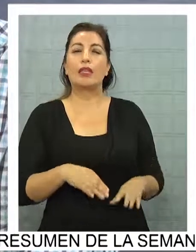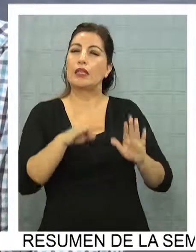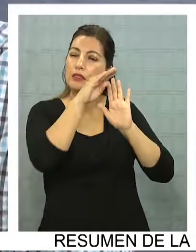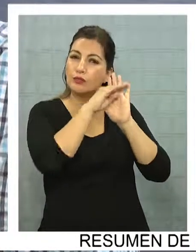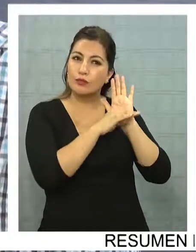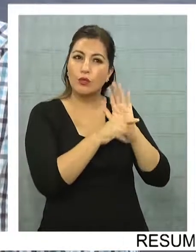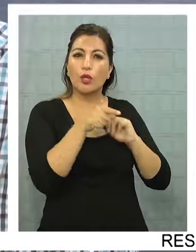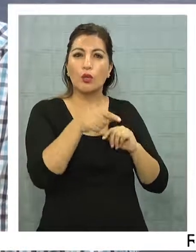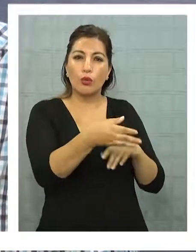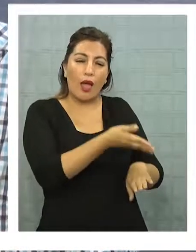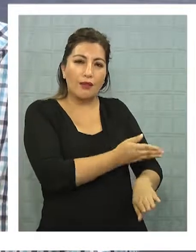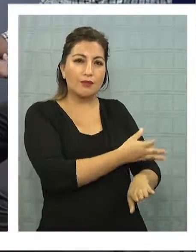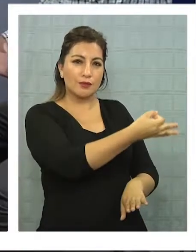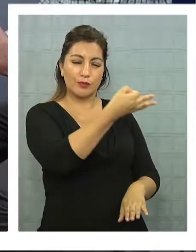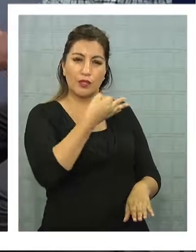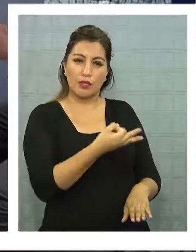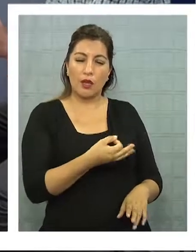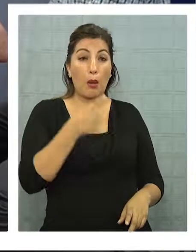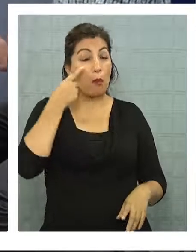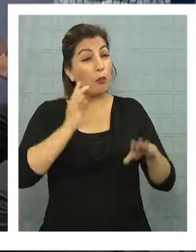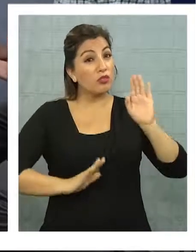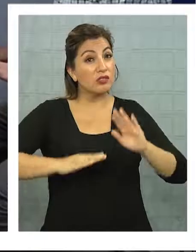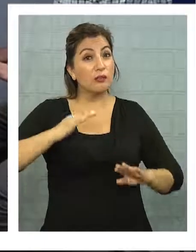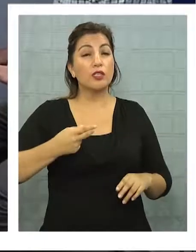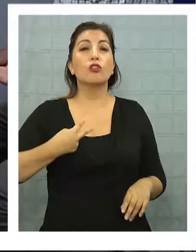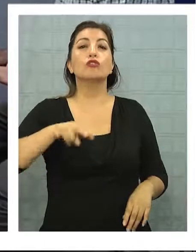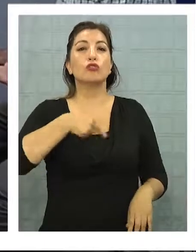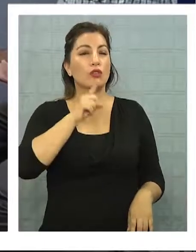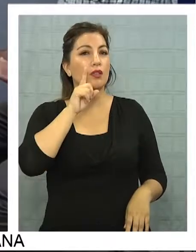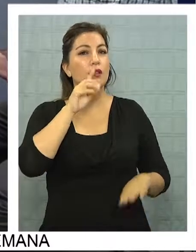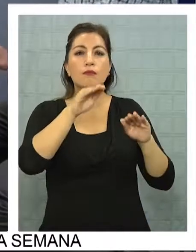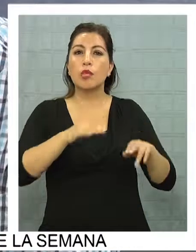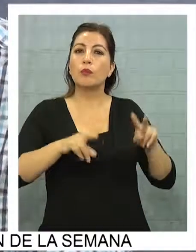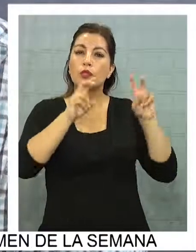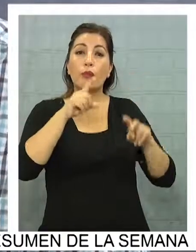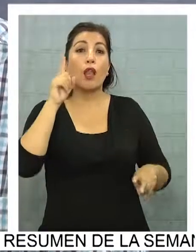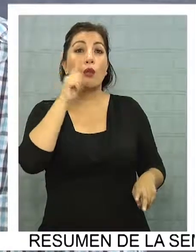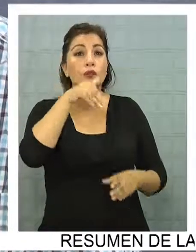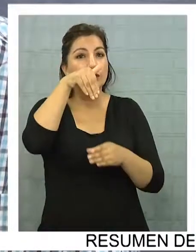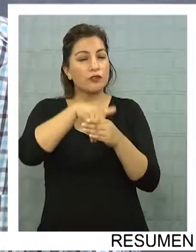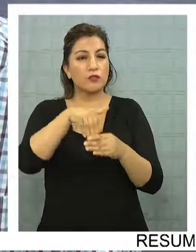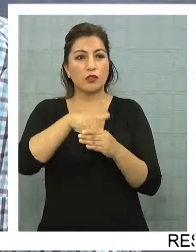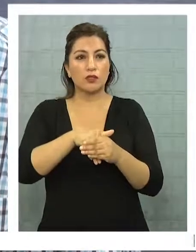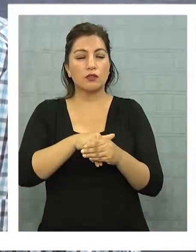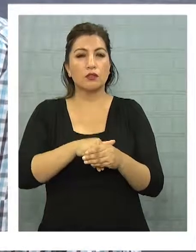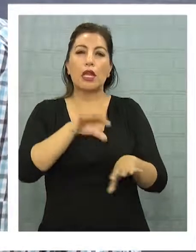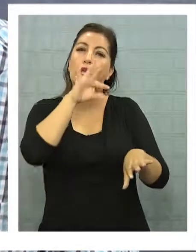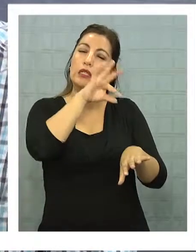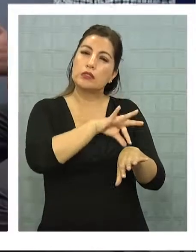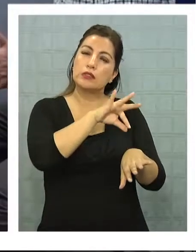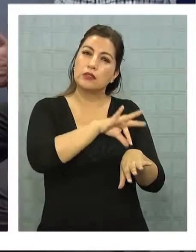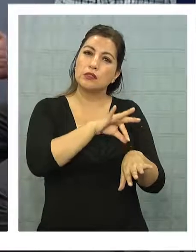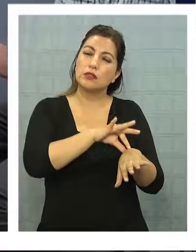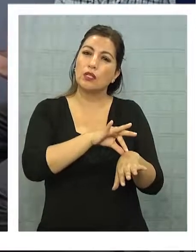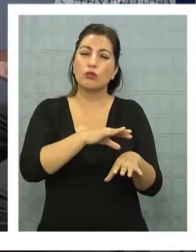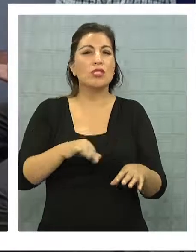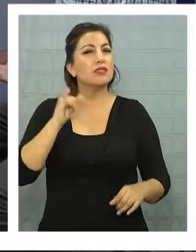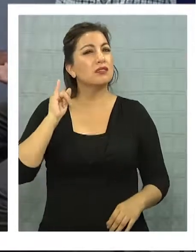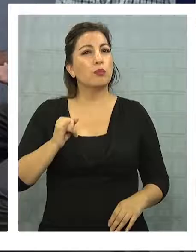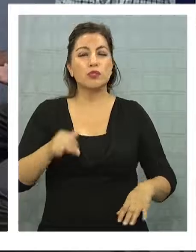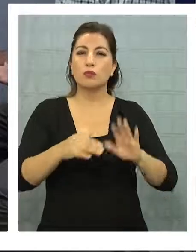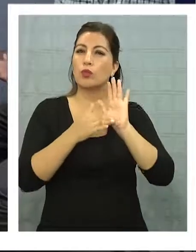pensaba que una persona que la cual se había argumentado demencia senil probablemente estaba, tenía que estar en una camilla o algo por el